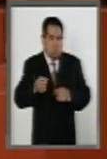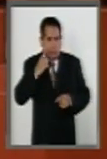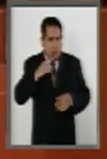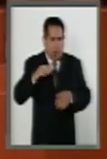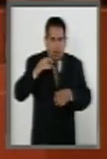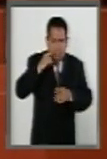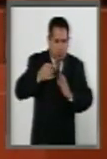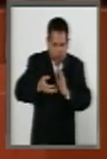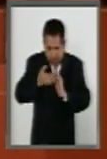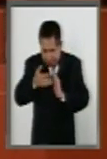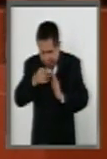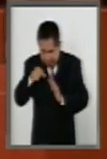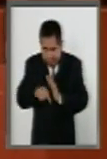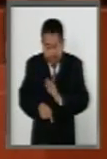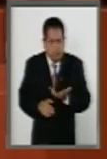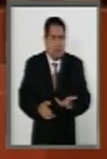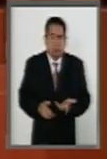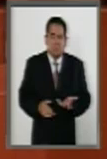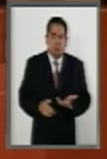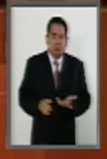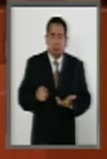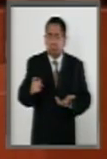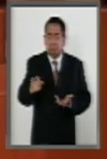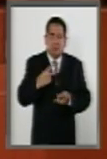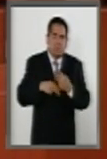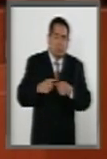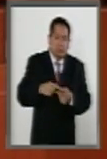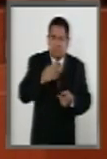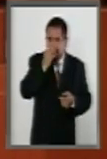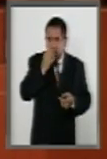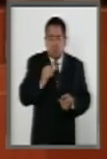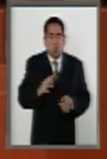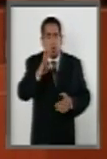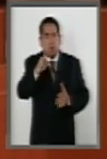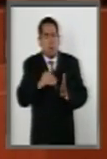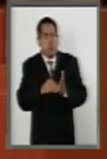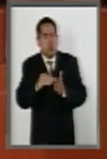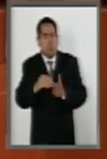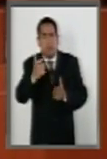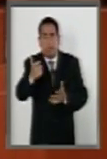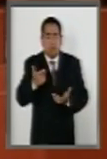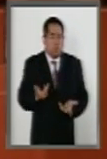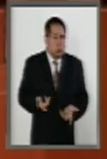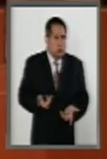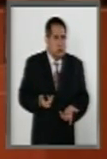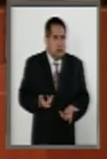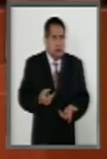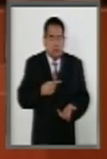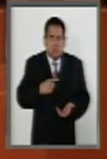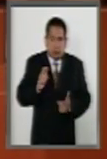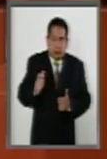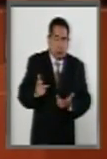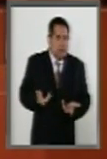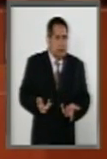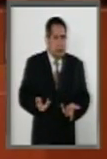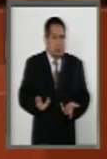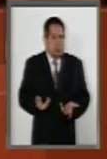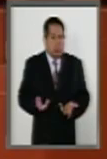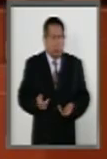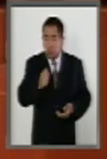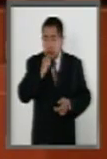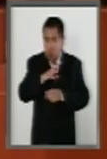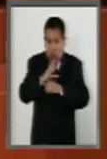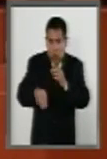fase exploratoria solo ha acumulado 4 millones de pesos. A la fecha, no se ha